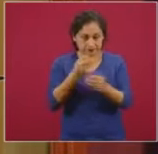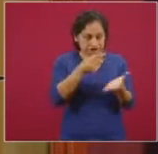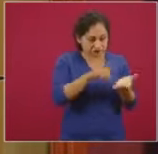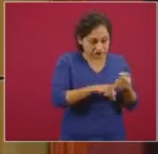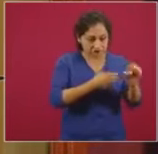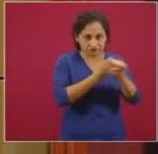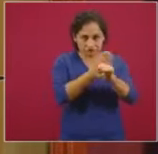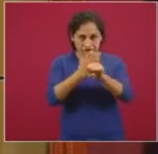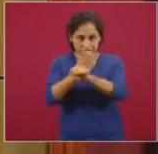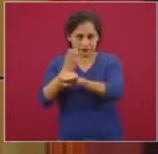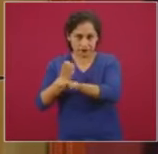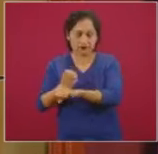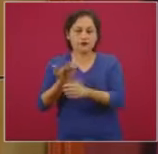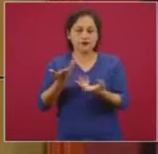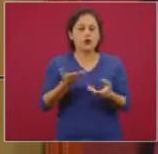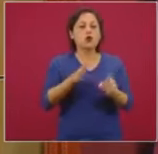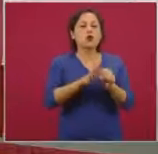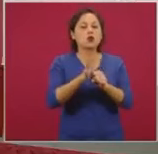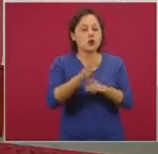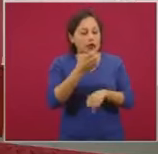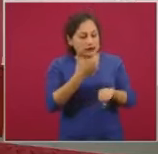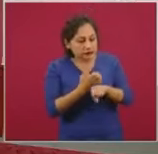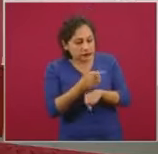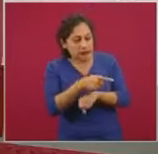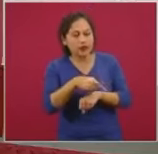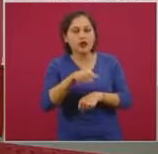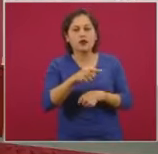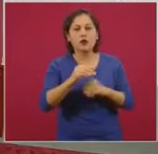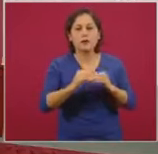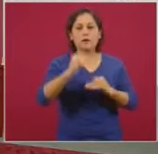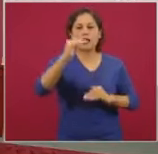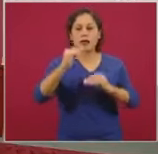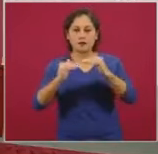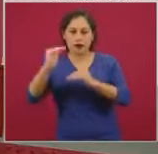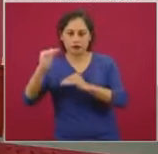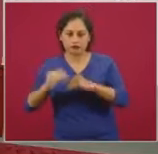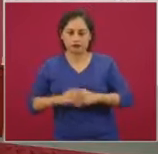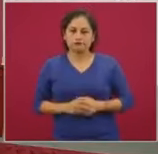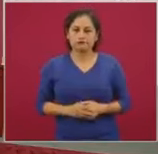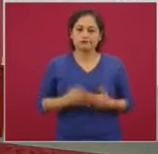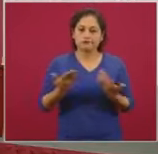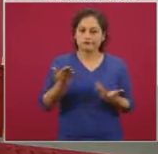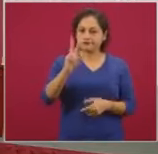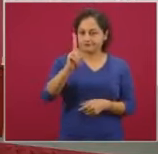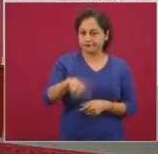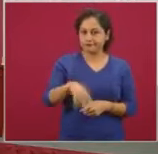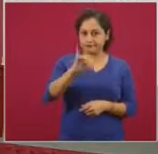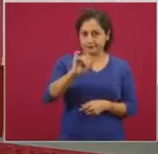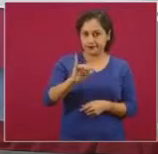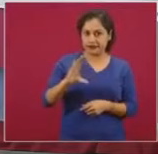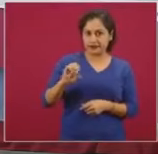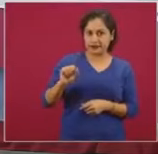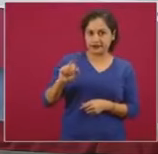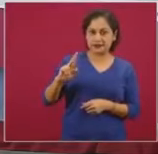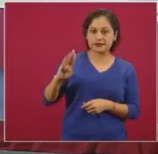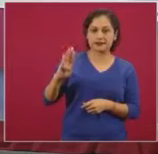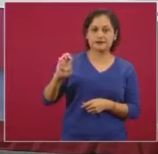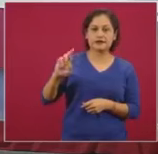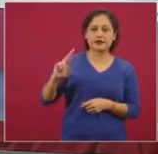posiblemente en algunos estados donde pudiera haber incrementando. Sí, en efecto, a diferencia de lo que reflejamos en el CISBER, que es hasta la